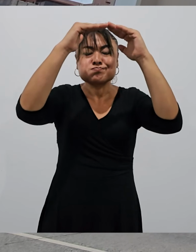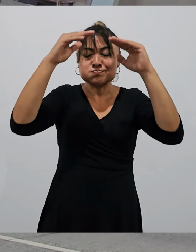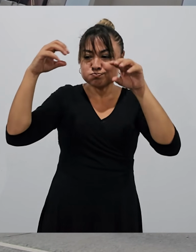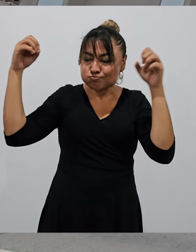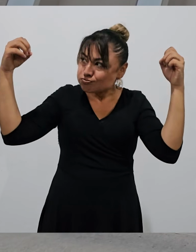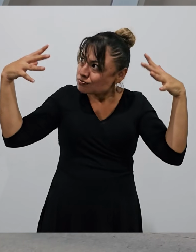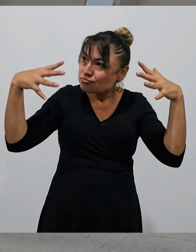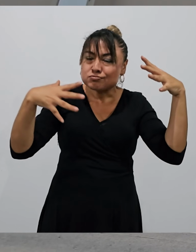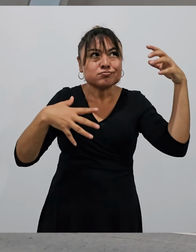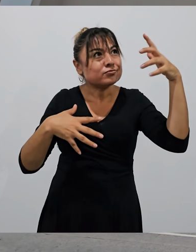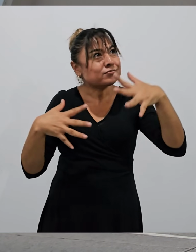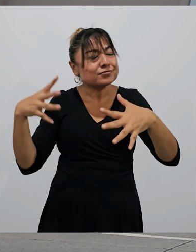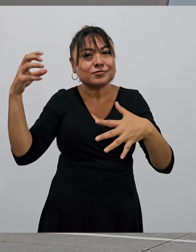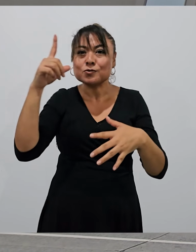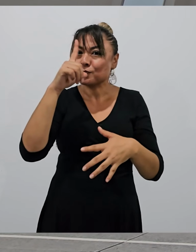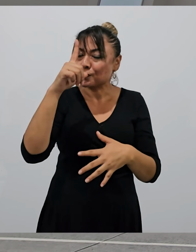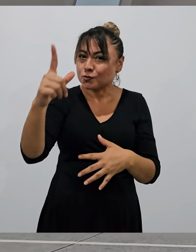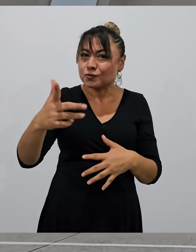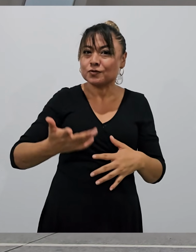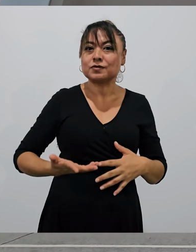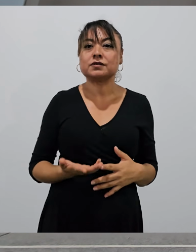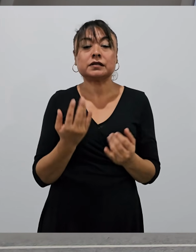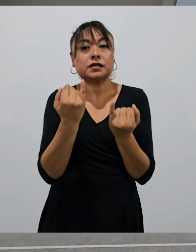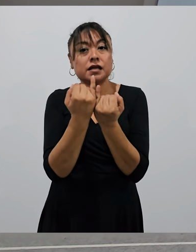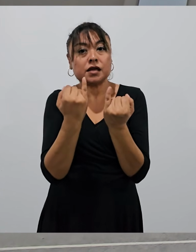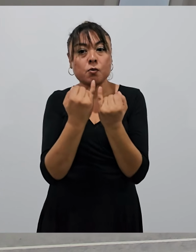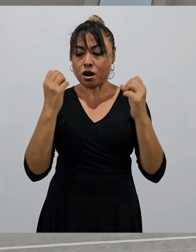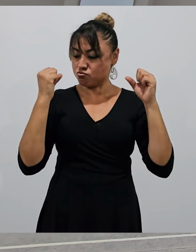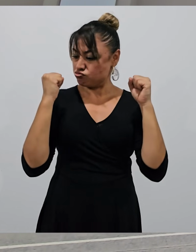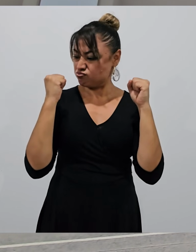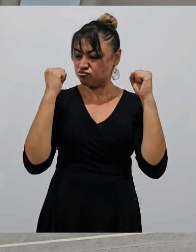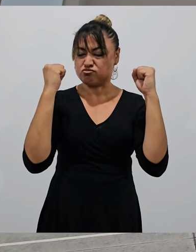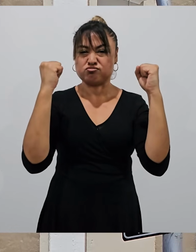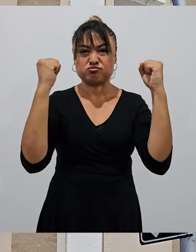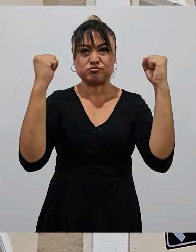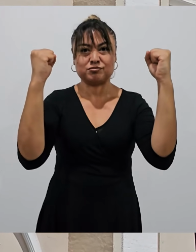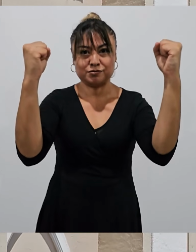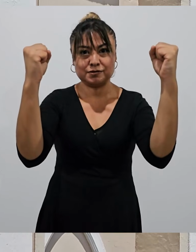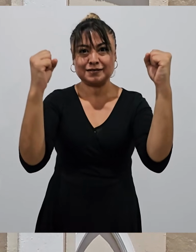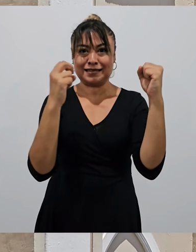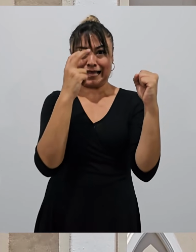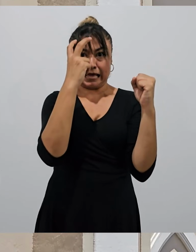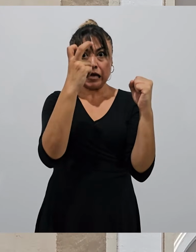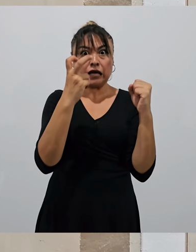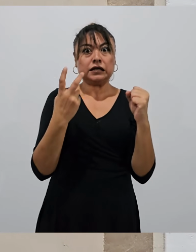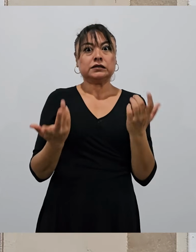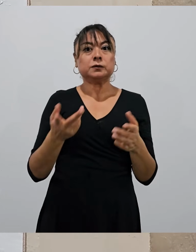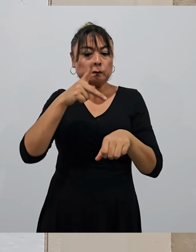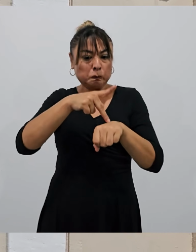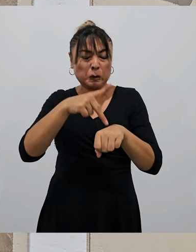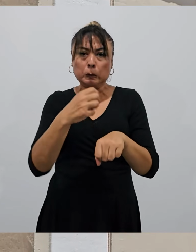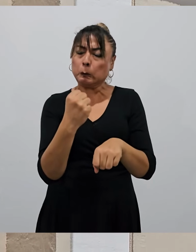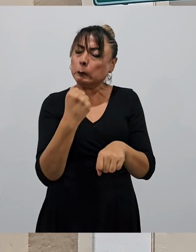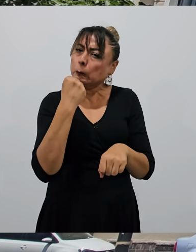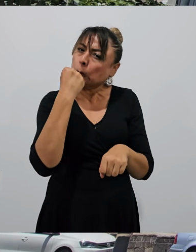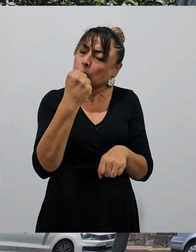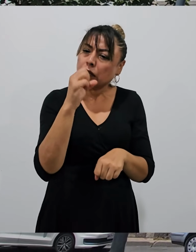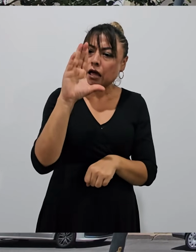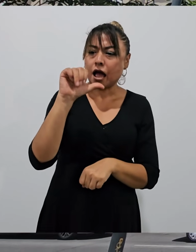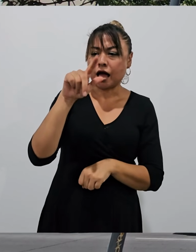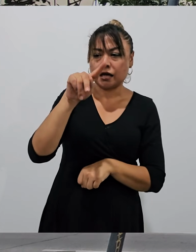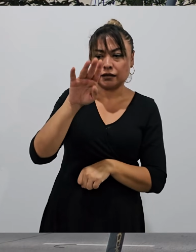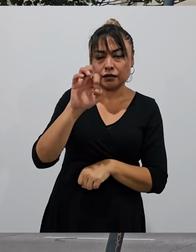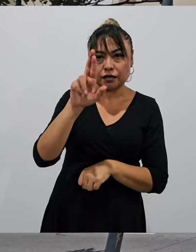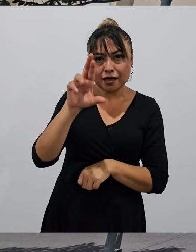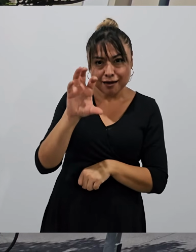oriente y poniente del templo una serie de contrafuertes que al interior están marcados con cantera y culminan en gruesos pináculos de particular geometría.